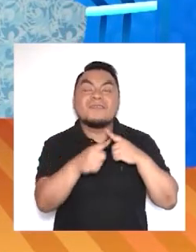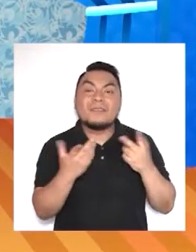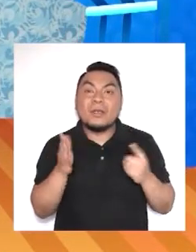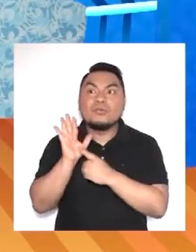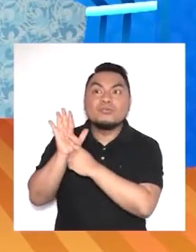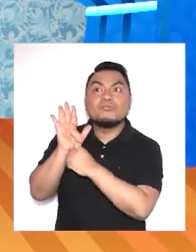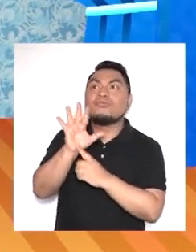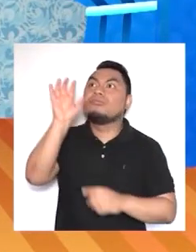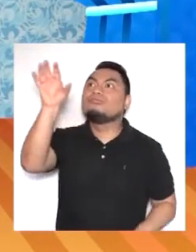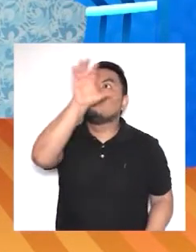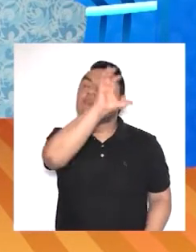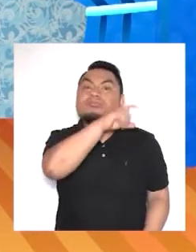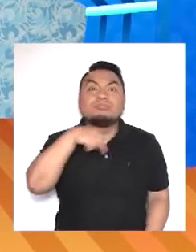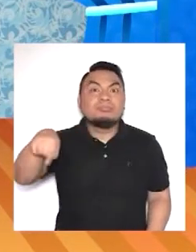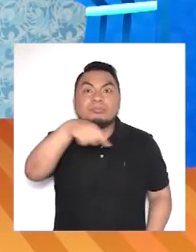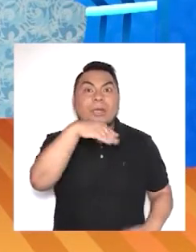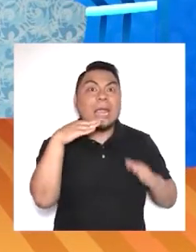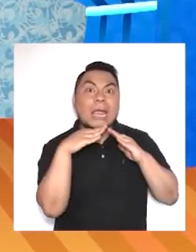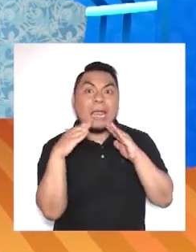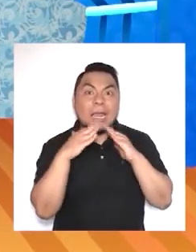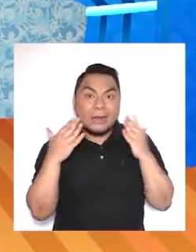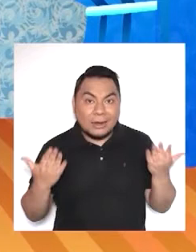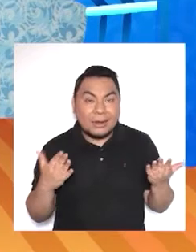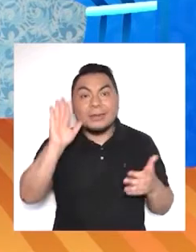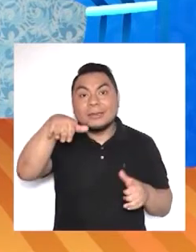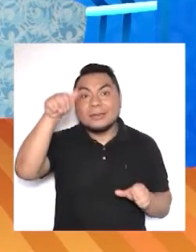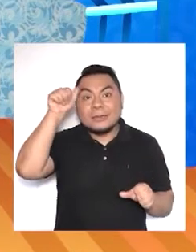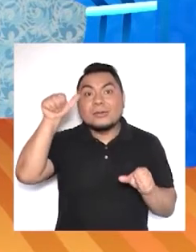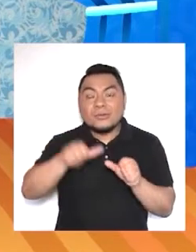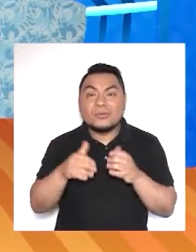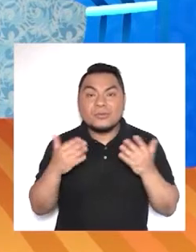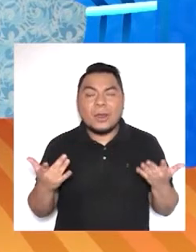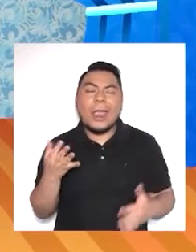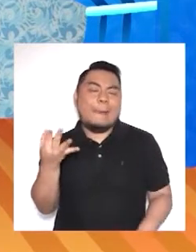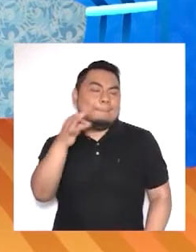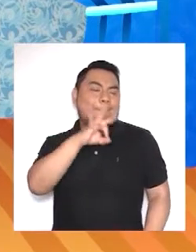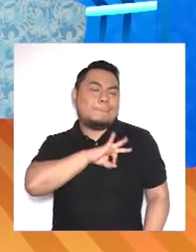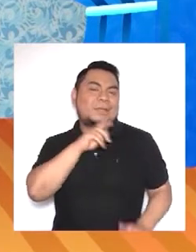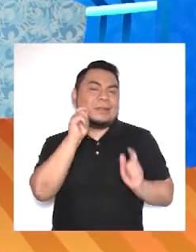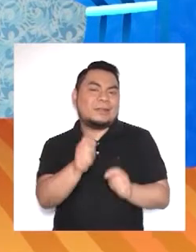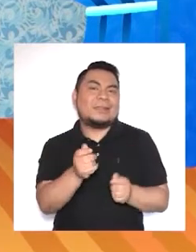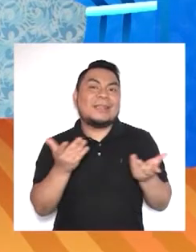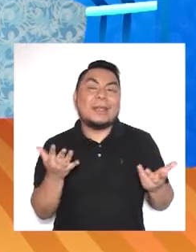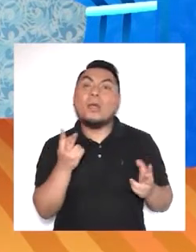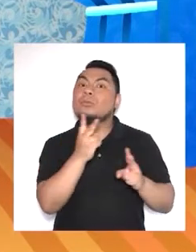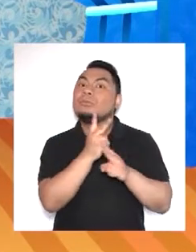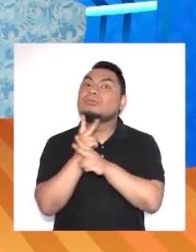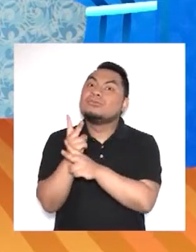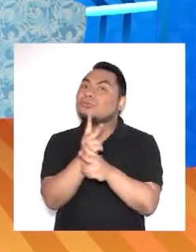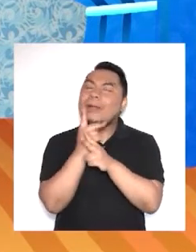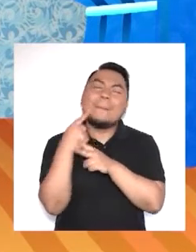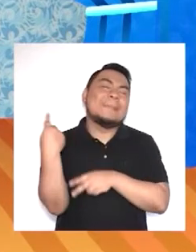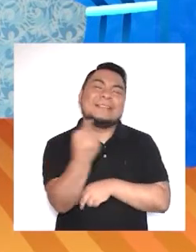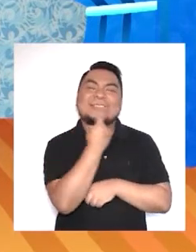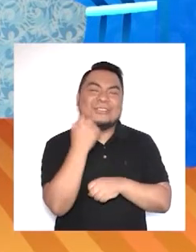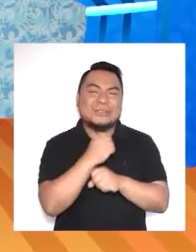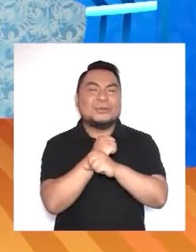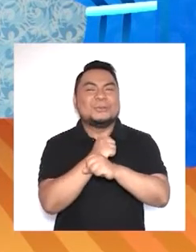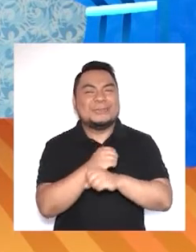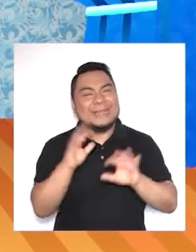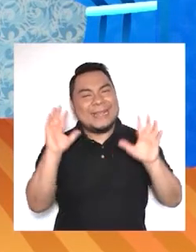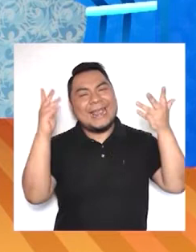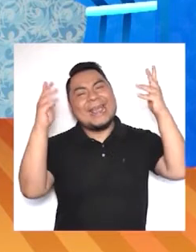podemos encontrar en nuestros hogares. Y recuerden, el gran premio será seguridad para todos.